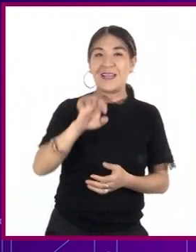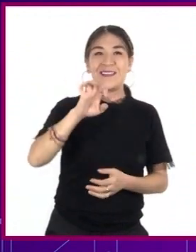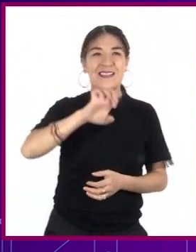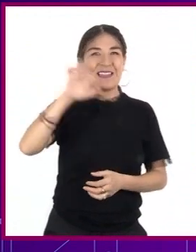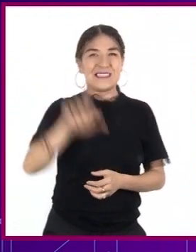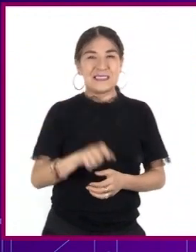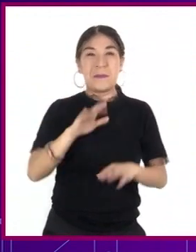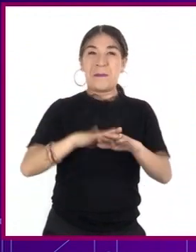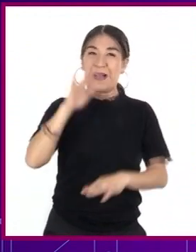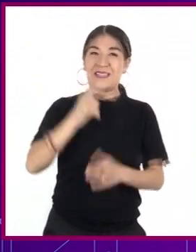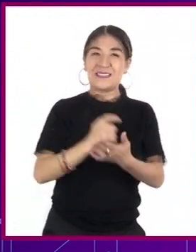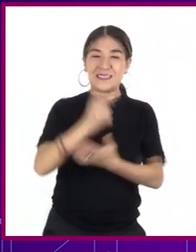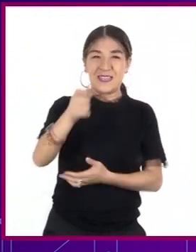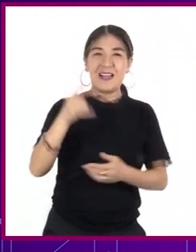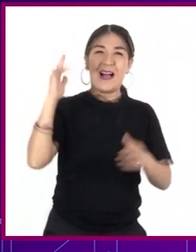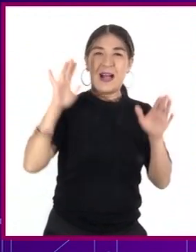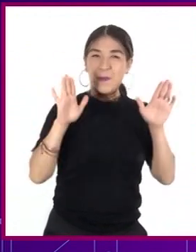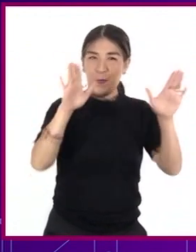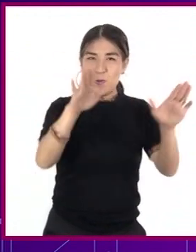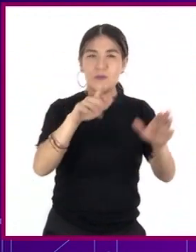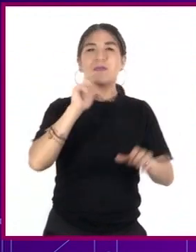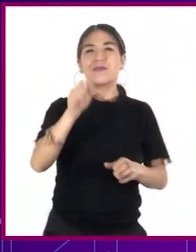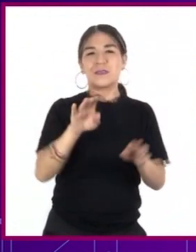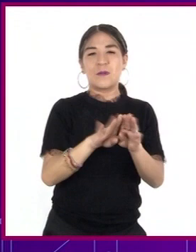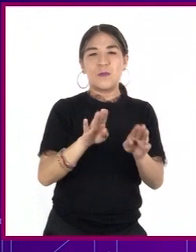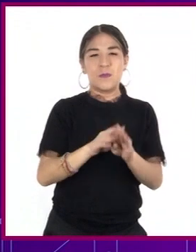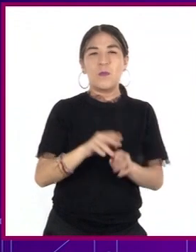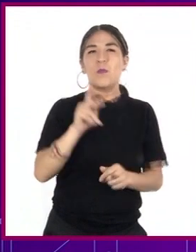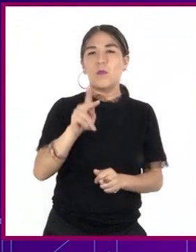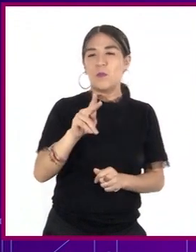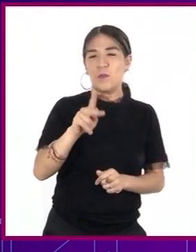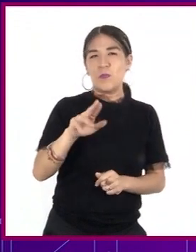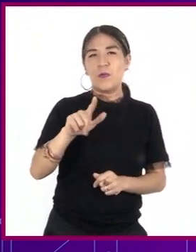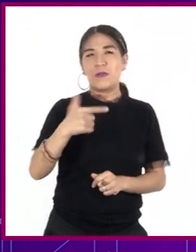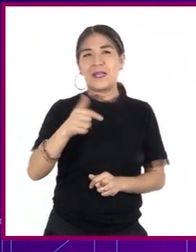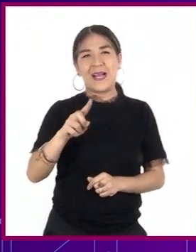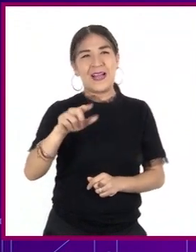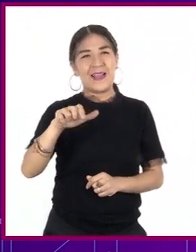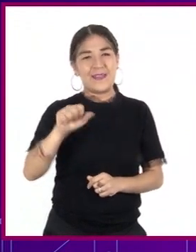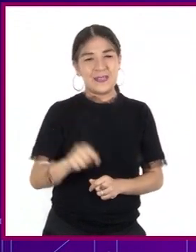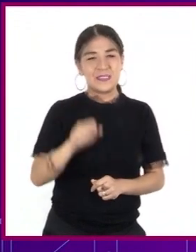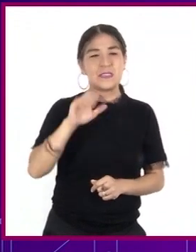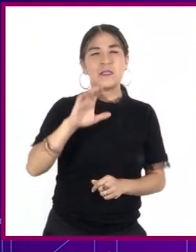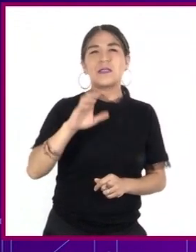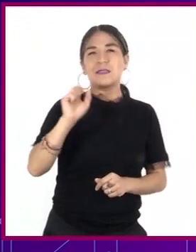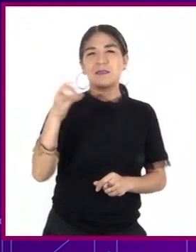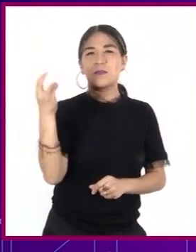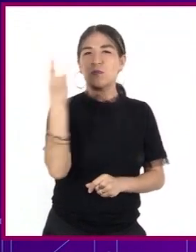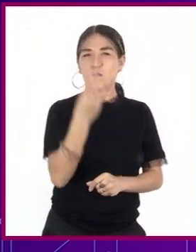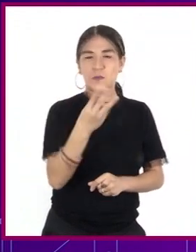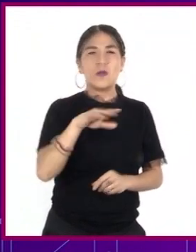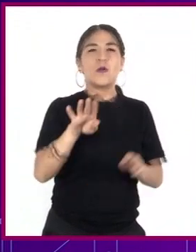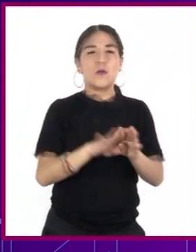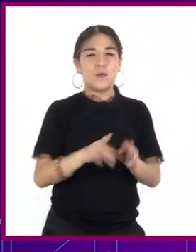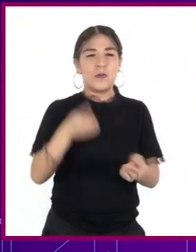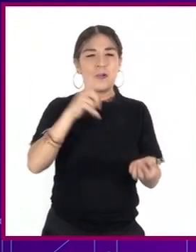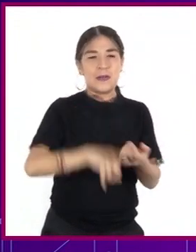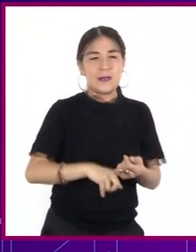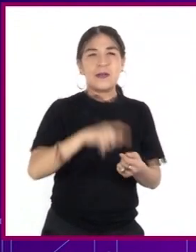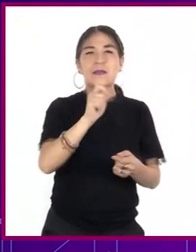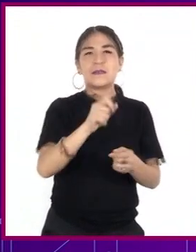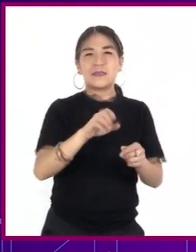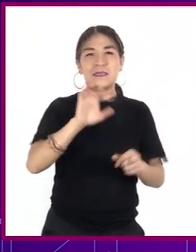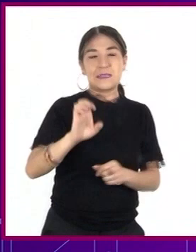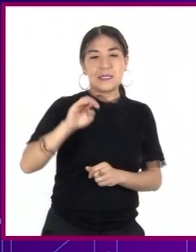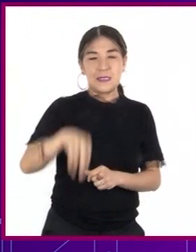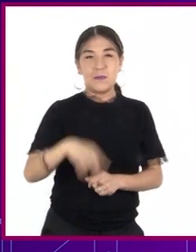equipaje está dado en pulgadas cúbicas, entonces podemos convertir las medidas de la maleta dadas en